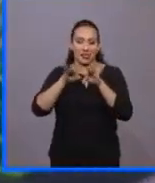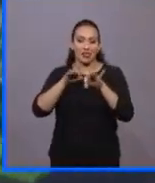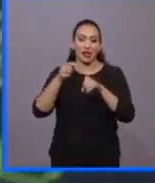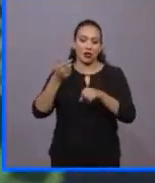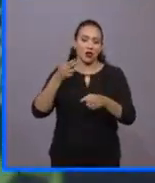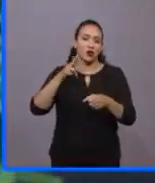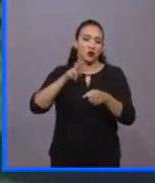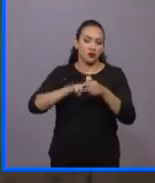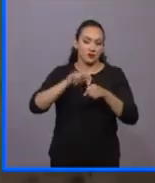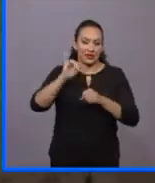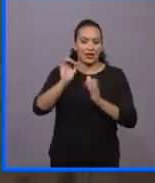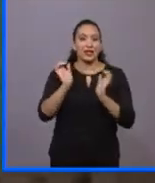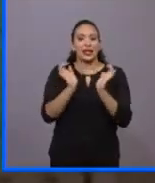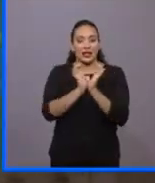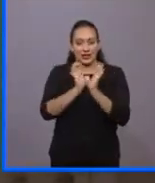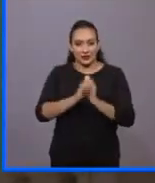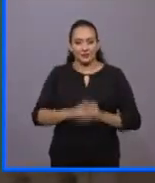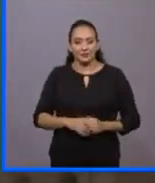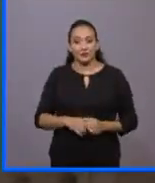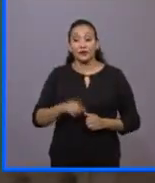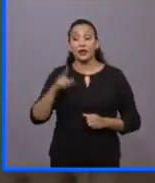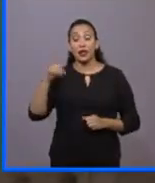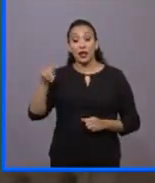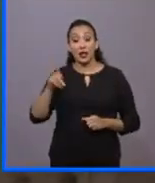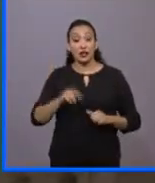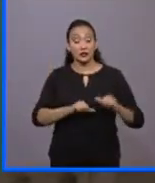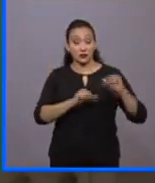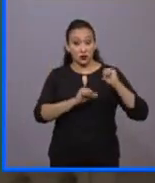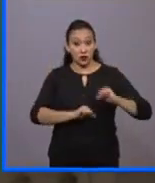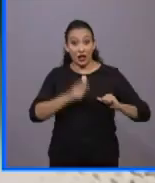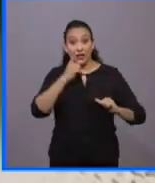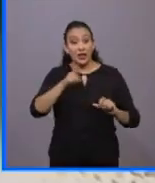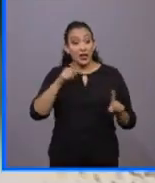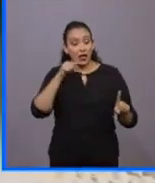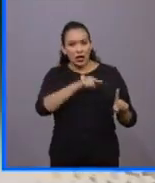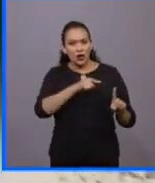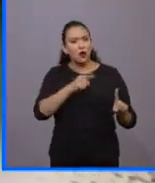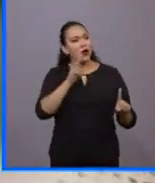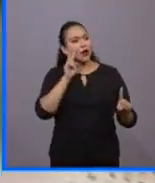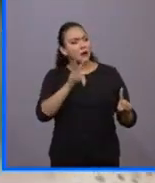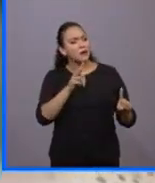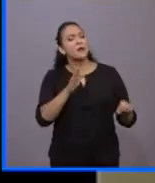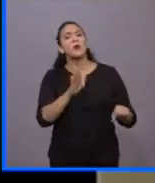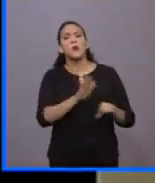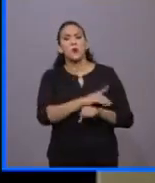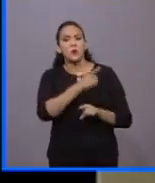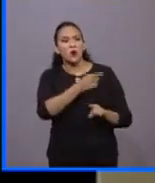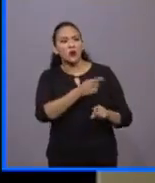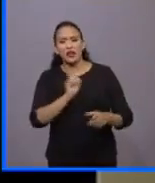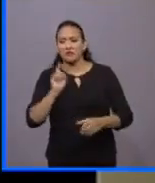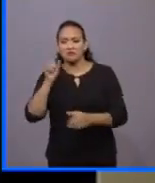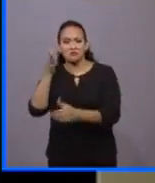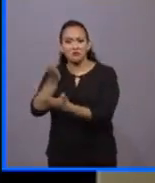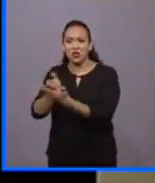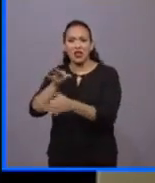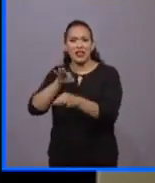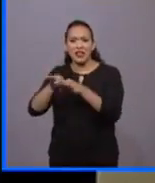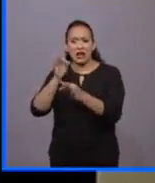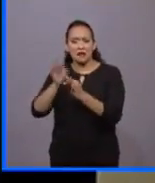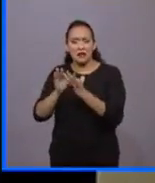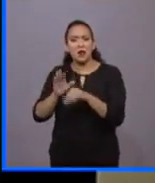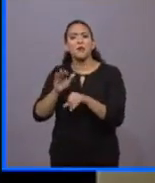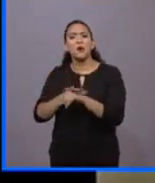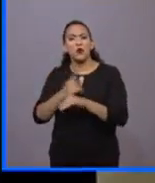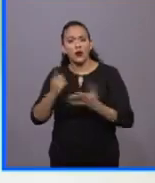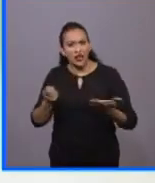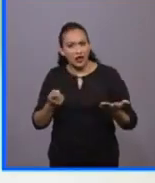clínica familiar del ISSSTE, a quien las autoridades le negaron justificar verbalmente sus inasistencias al referido centro